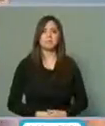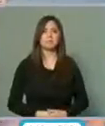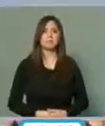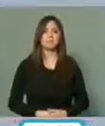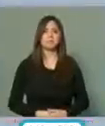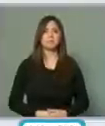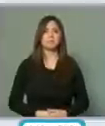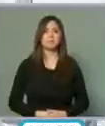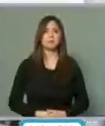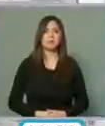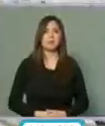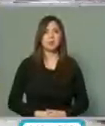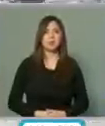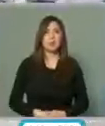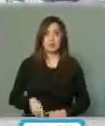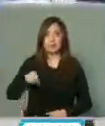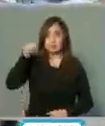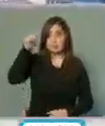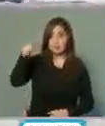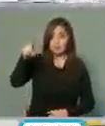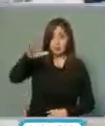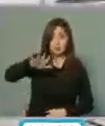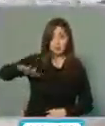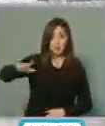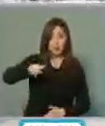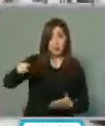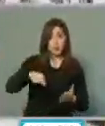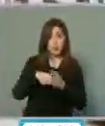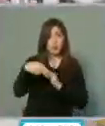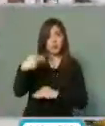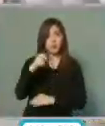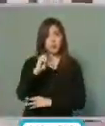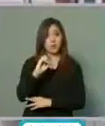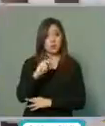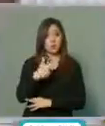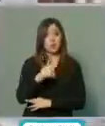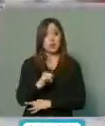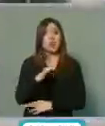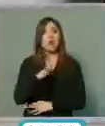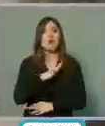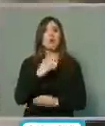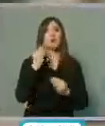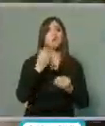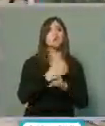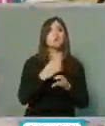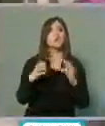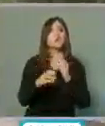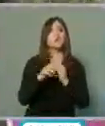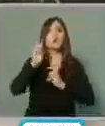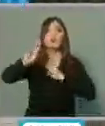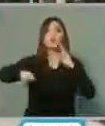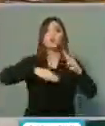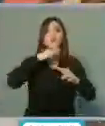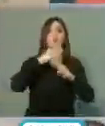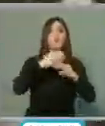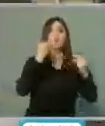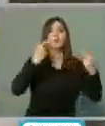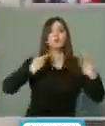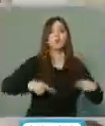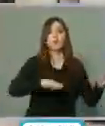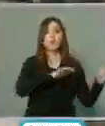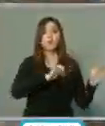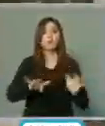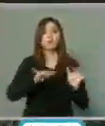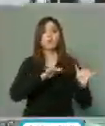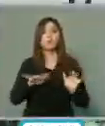este lugar es muy importante porque hay muchos eventos del nivel mundial, como la famosa, la Olimpiada,